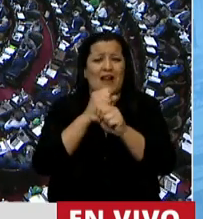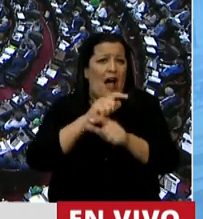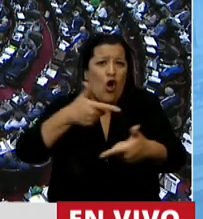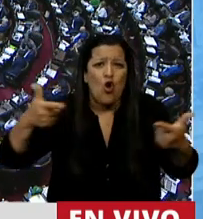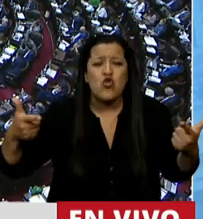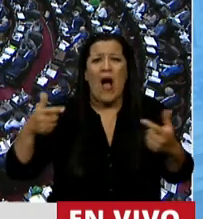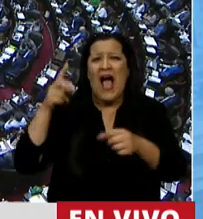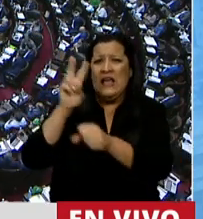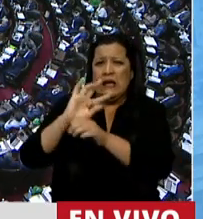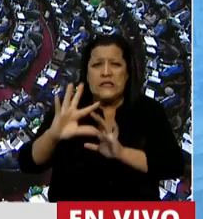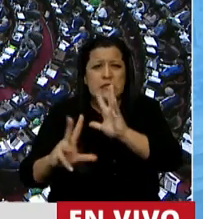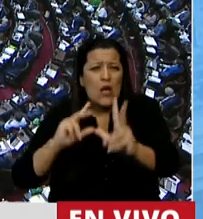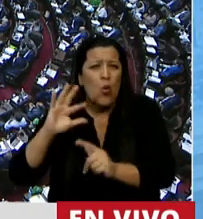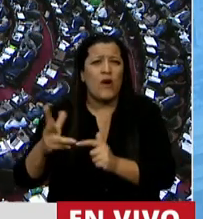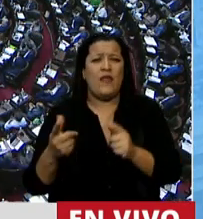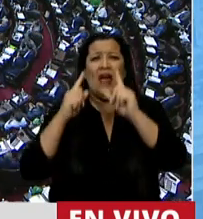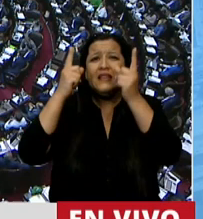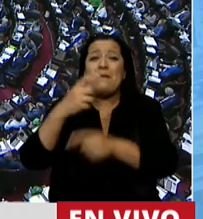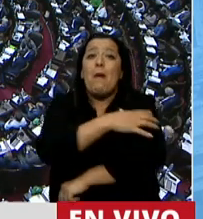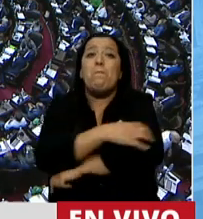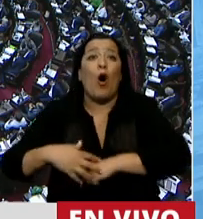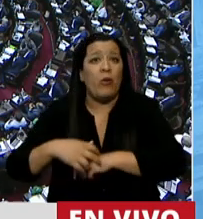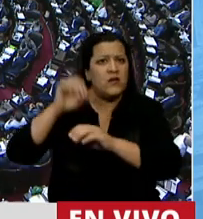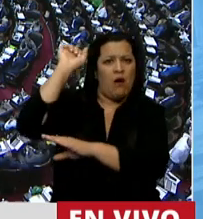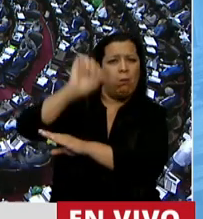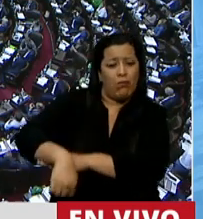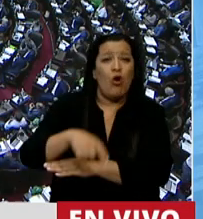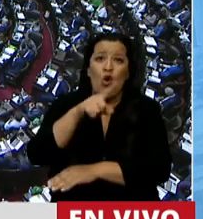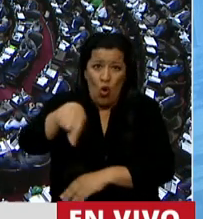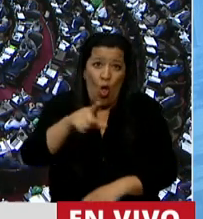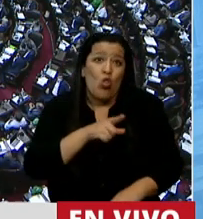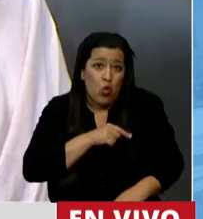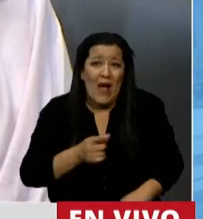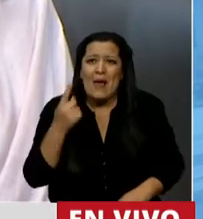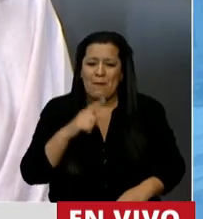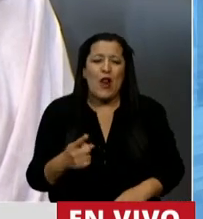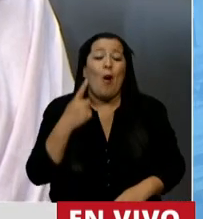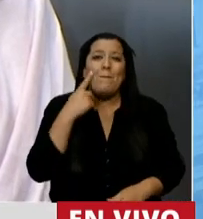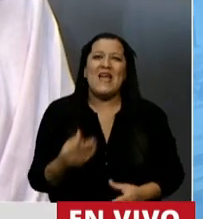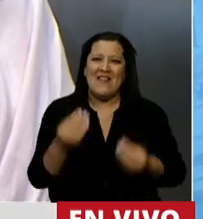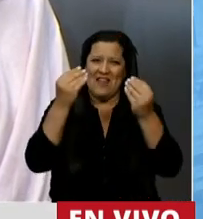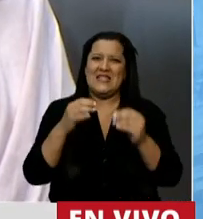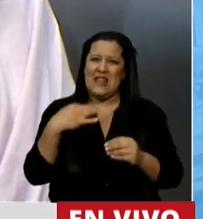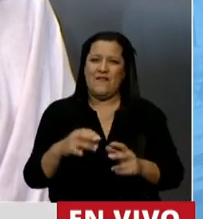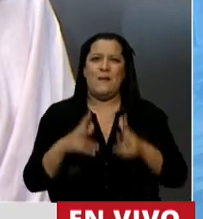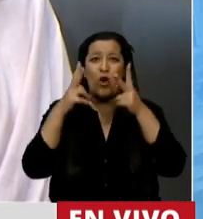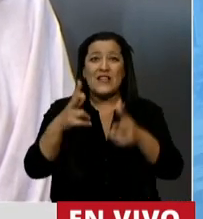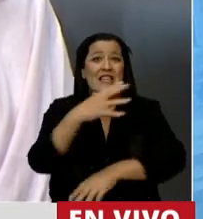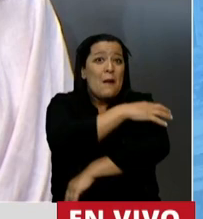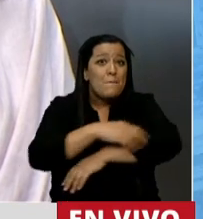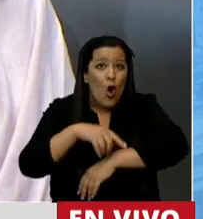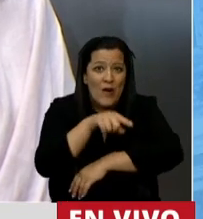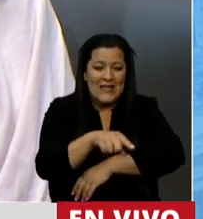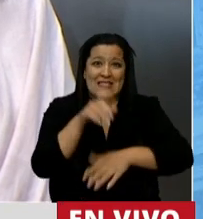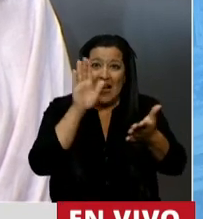la inseguridad y la pobreza. Aunque les duela, lo diremos mil veces, la pobreza tiene que ser la